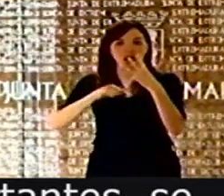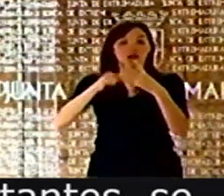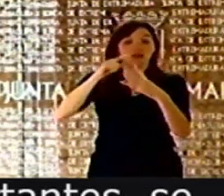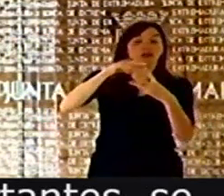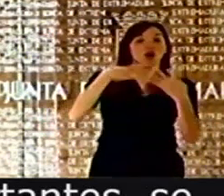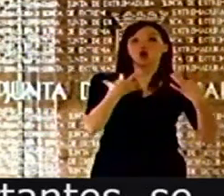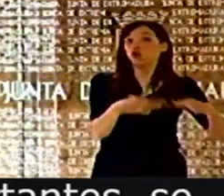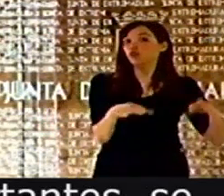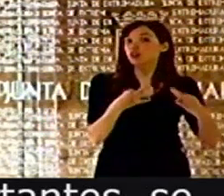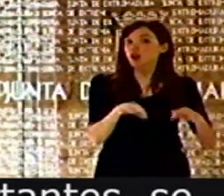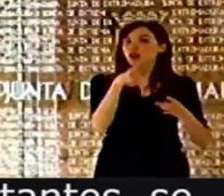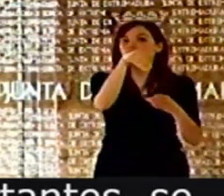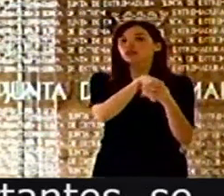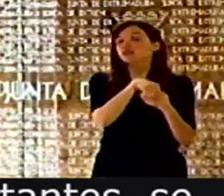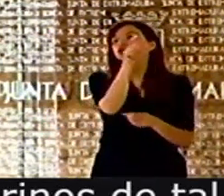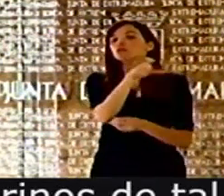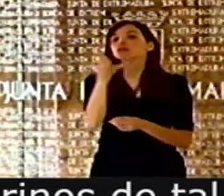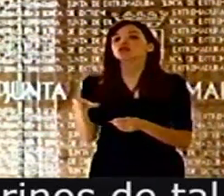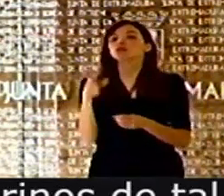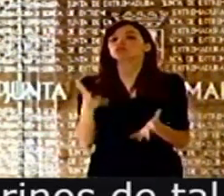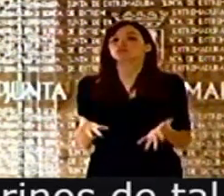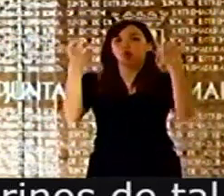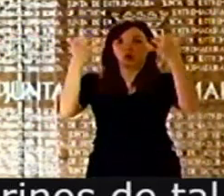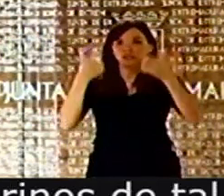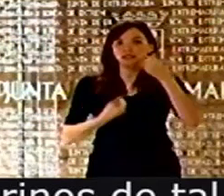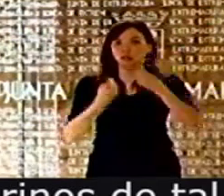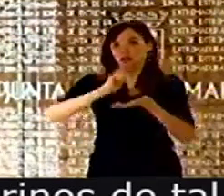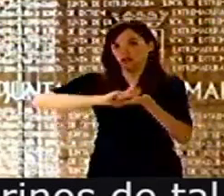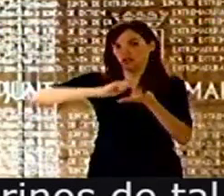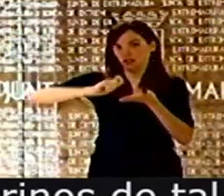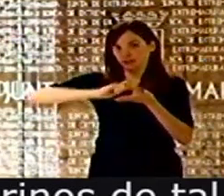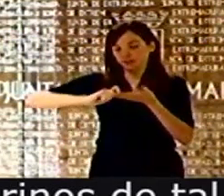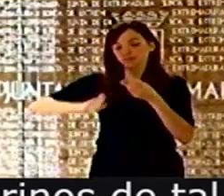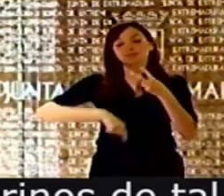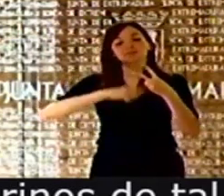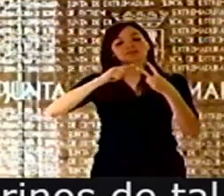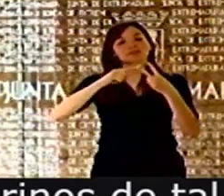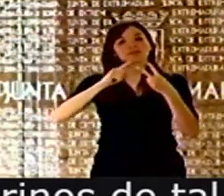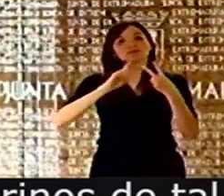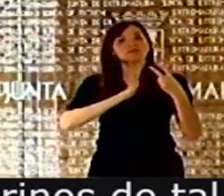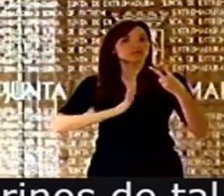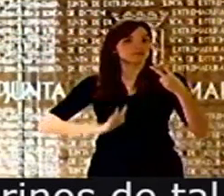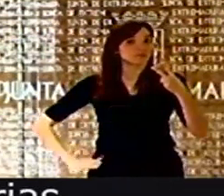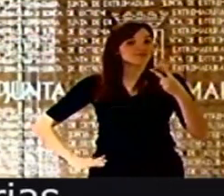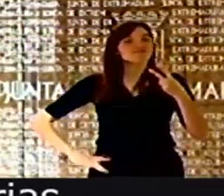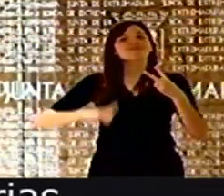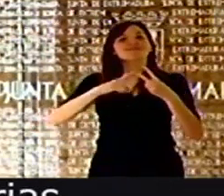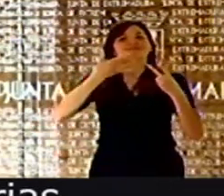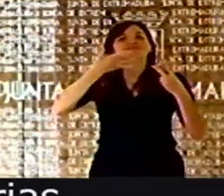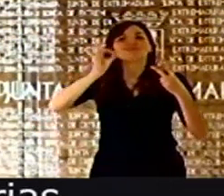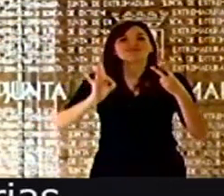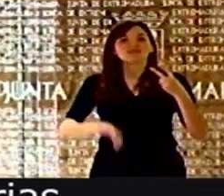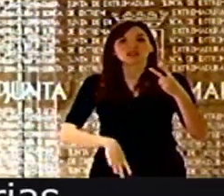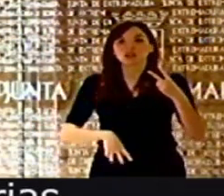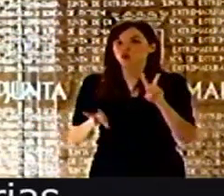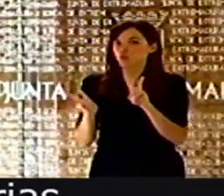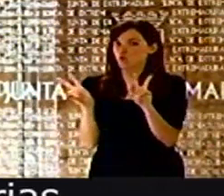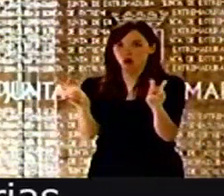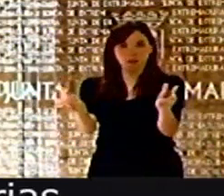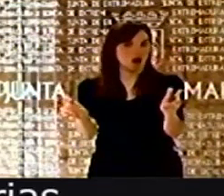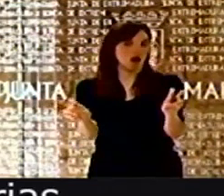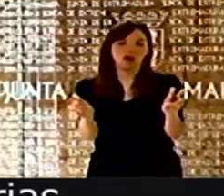ordinarias conformadas por las personas que superan la prueba práctica de oposiciones. Las listas supletorias, estas son completamente nuevas